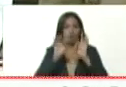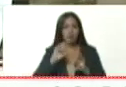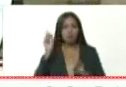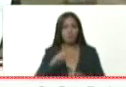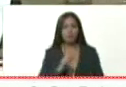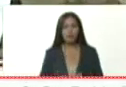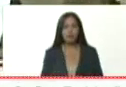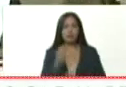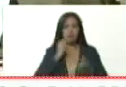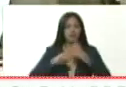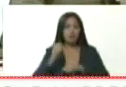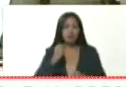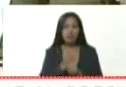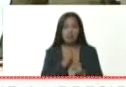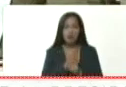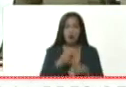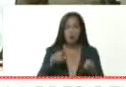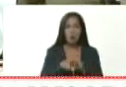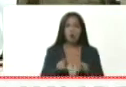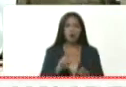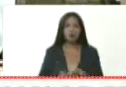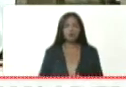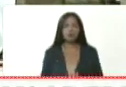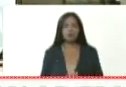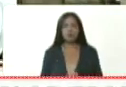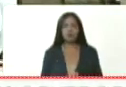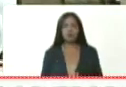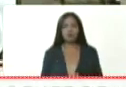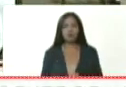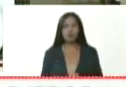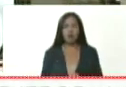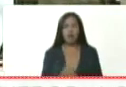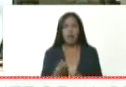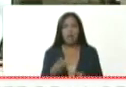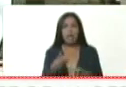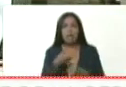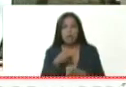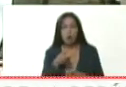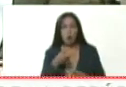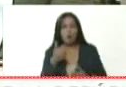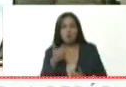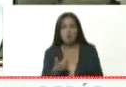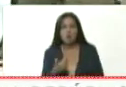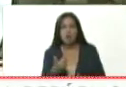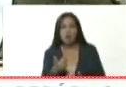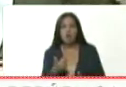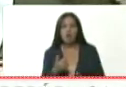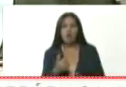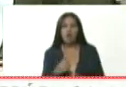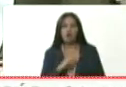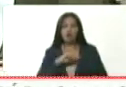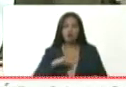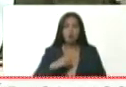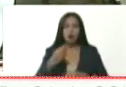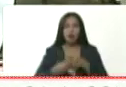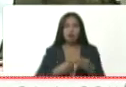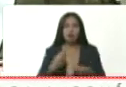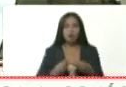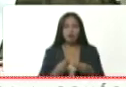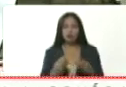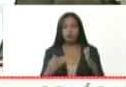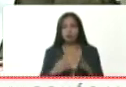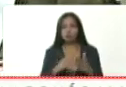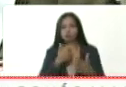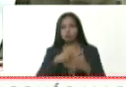defendiendo el trabajo el empleo el ingreso haciendo mil